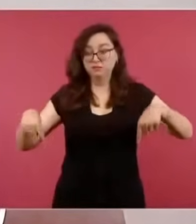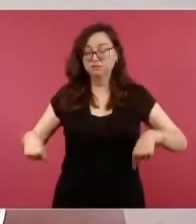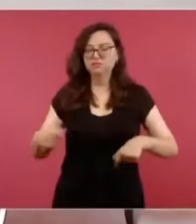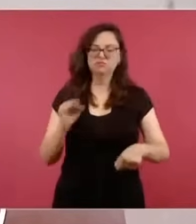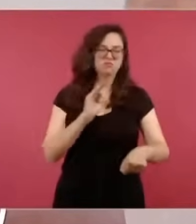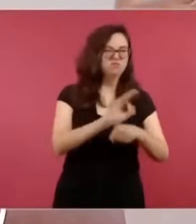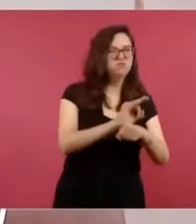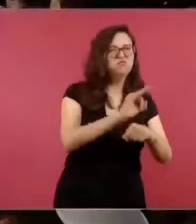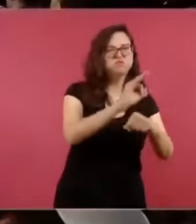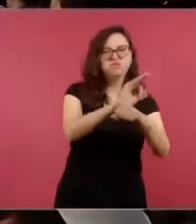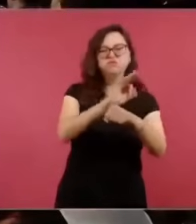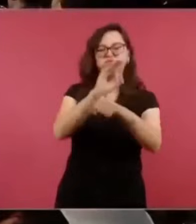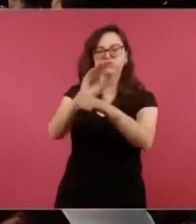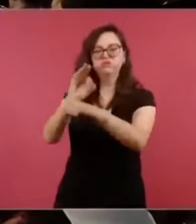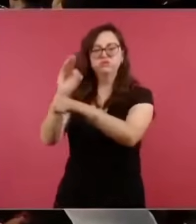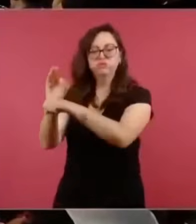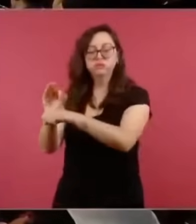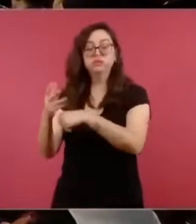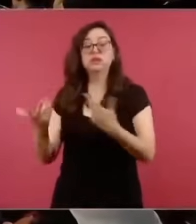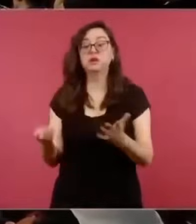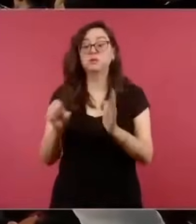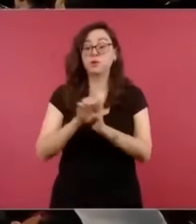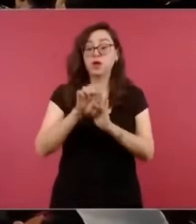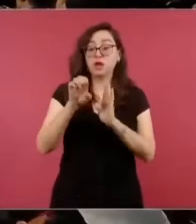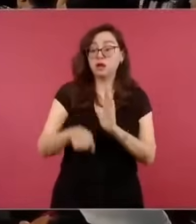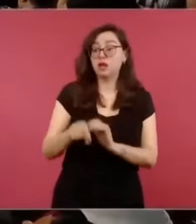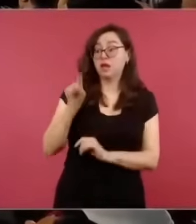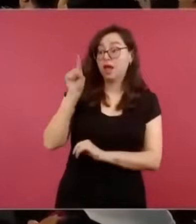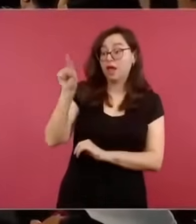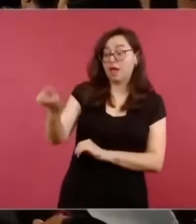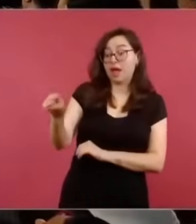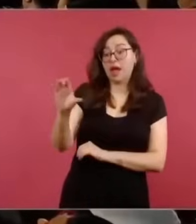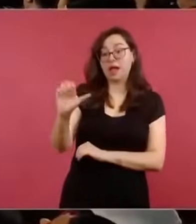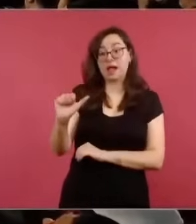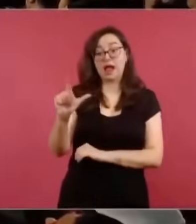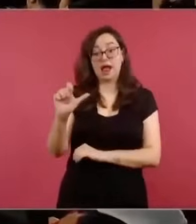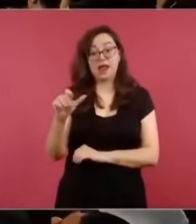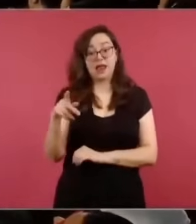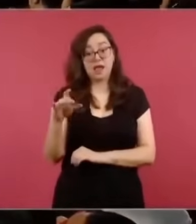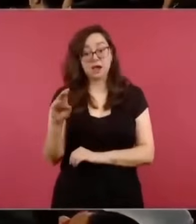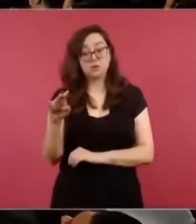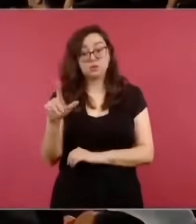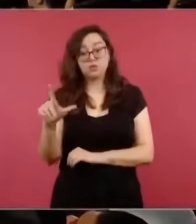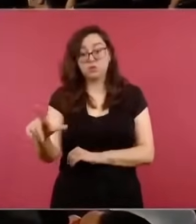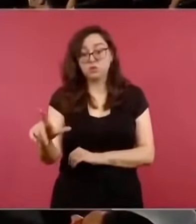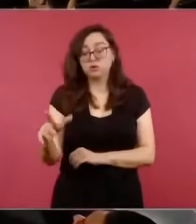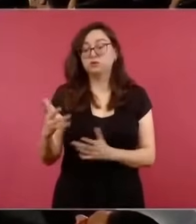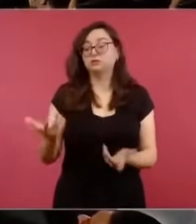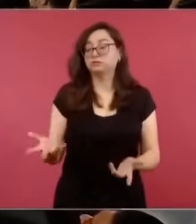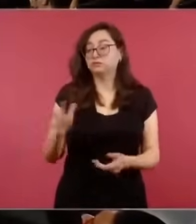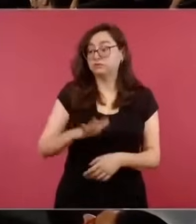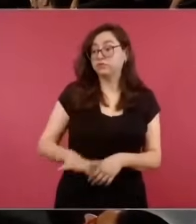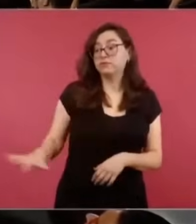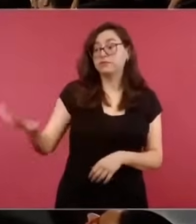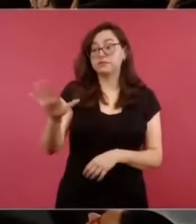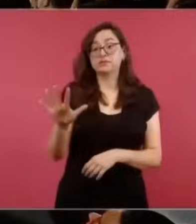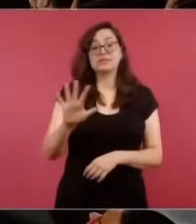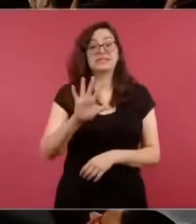Ya, por ejemplo, la reserva de Calakmul se amplió en 500,000